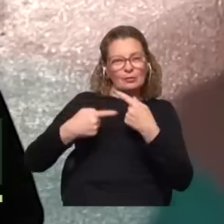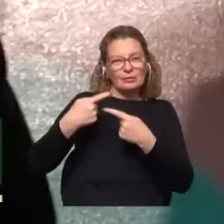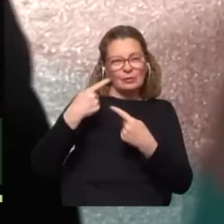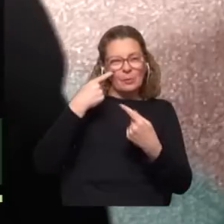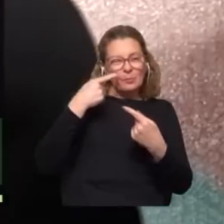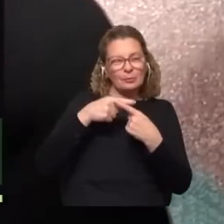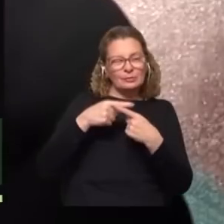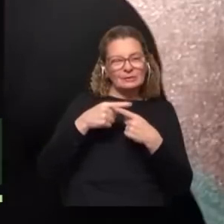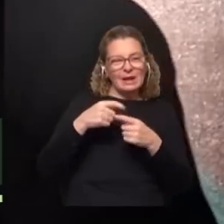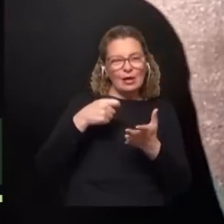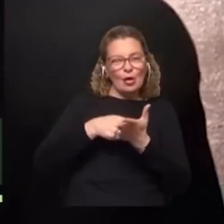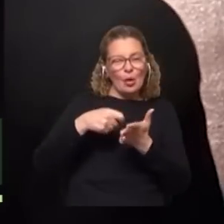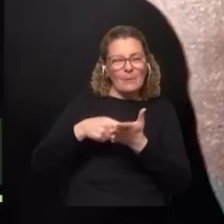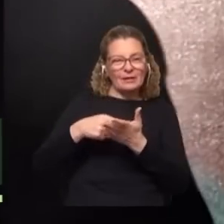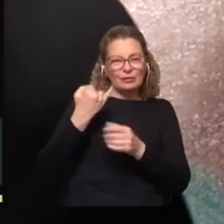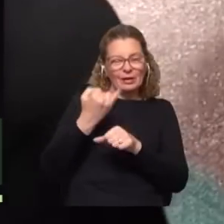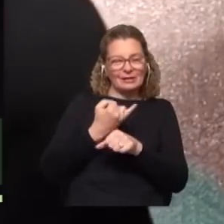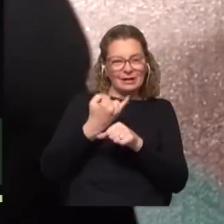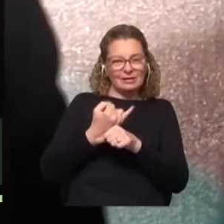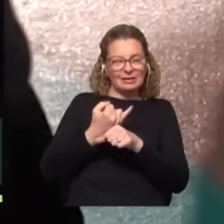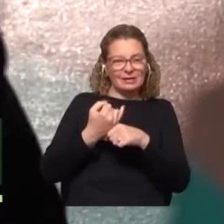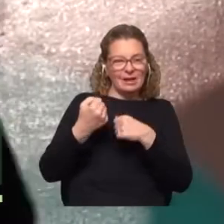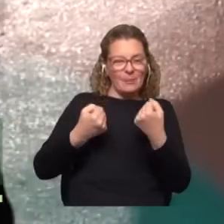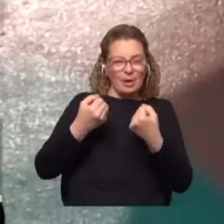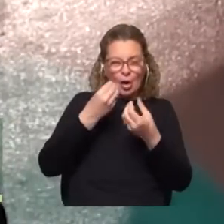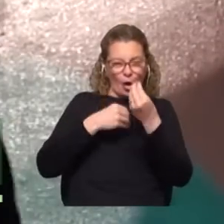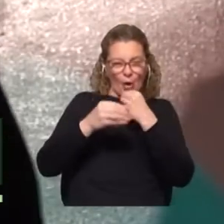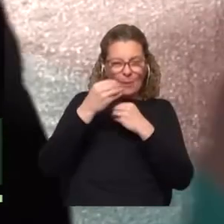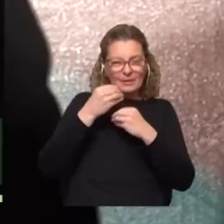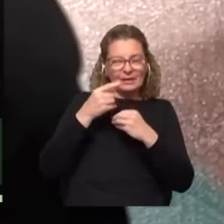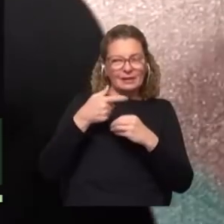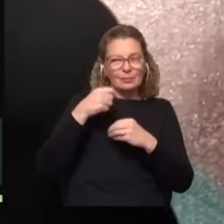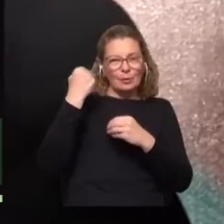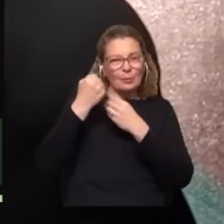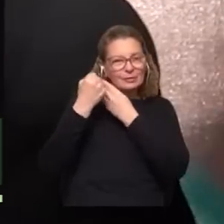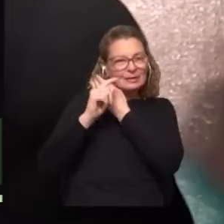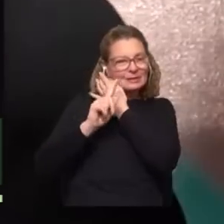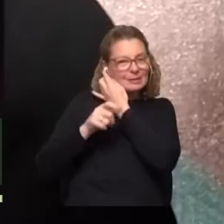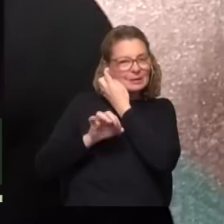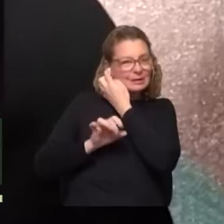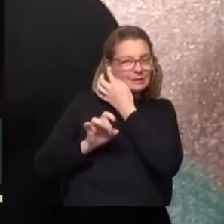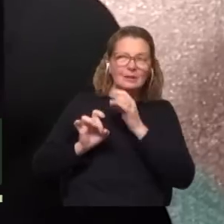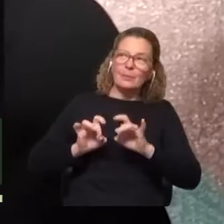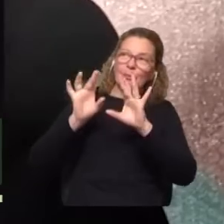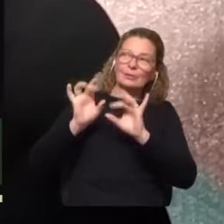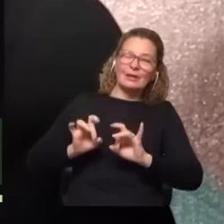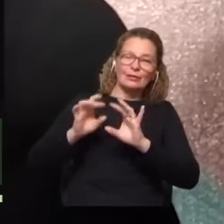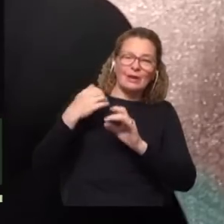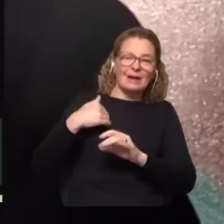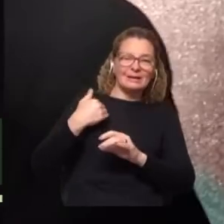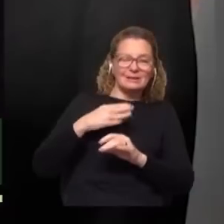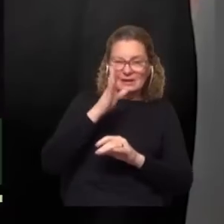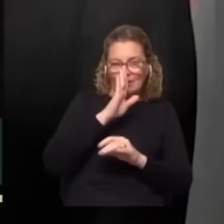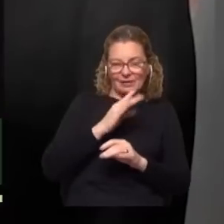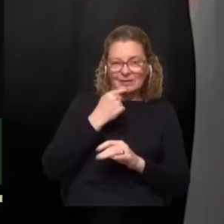apunta a reforzar el comercio en la industria Automotriz y alimenticia que repercute además en las exportaciones de Argentina a Brasil dijo